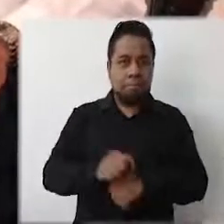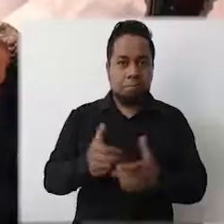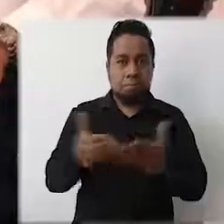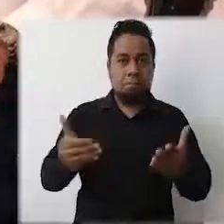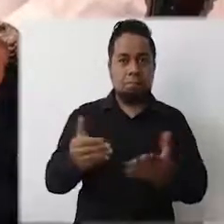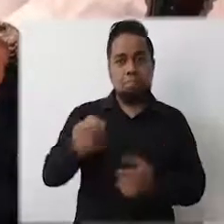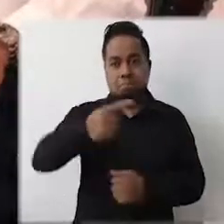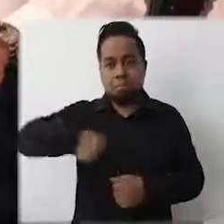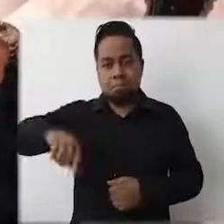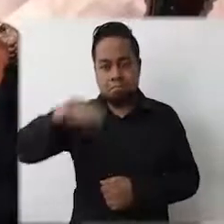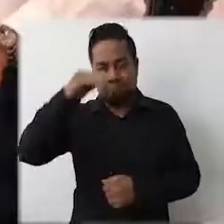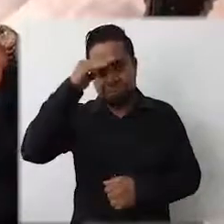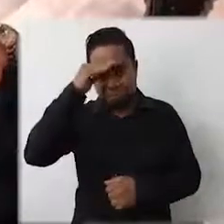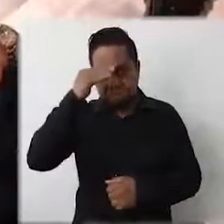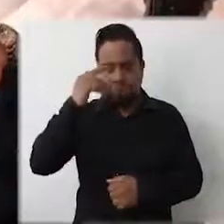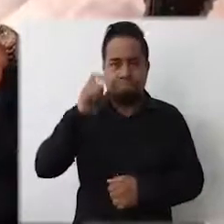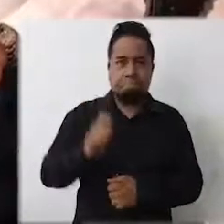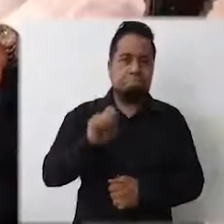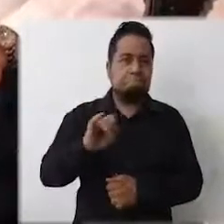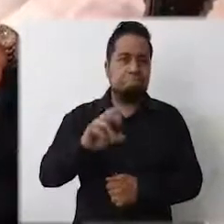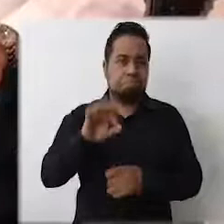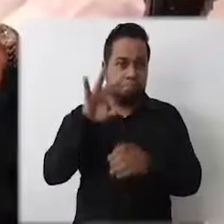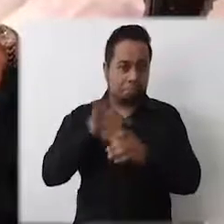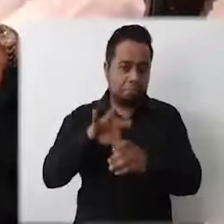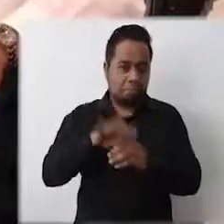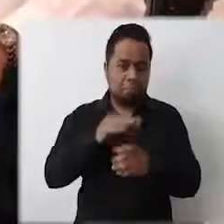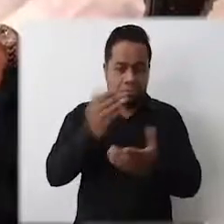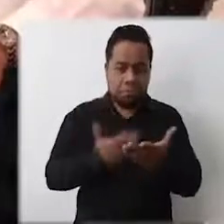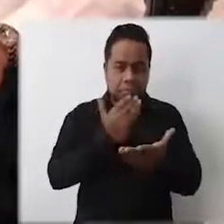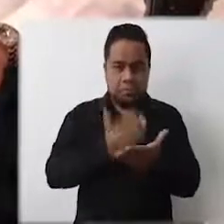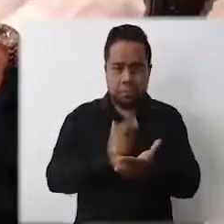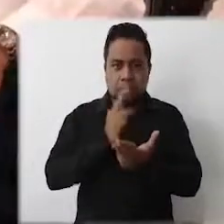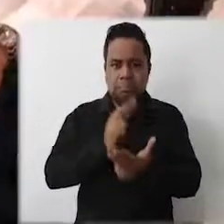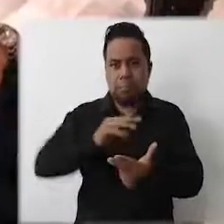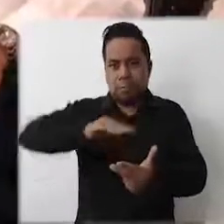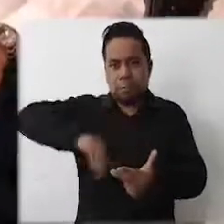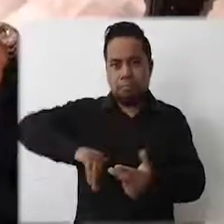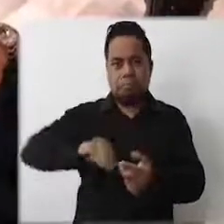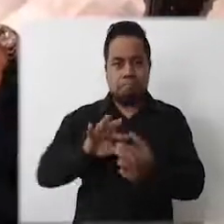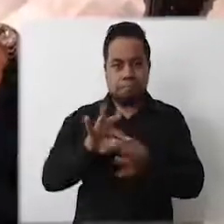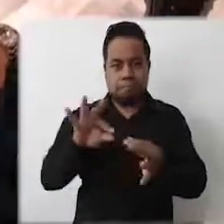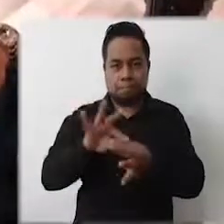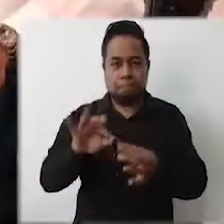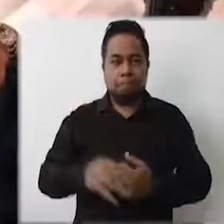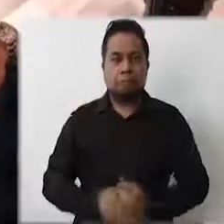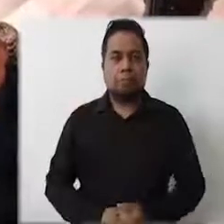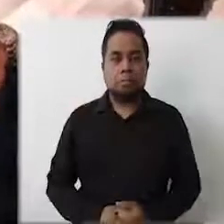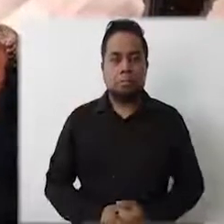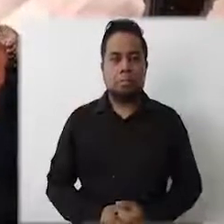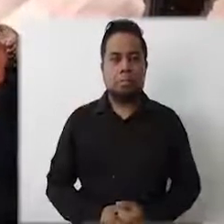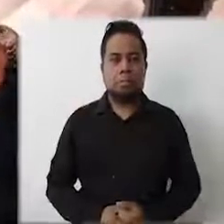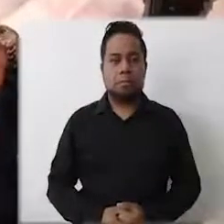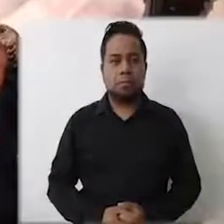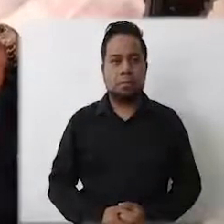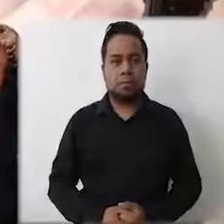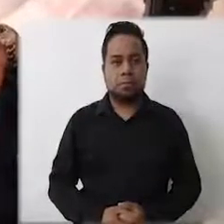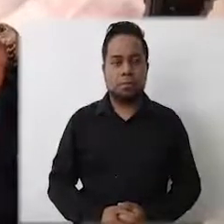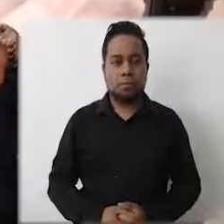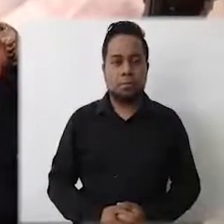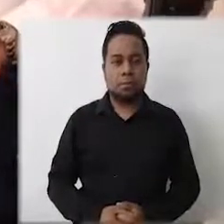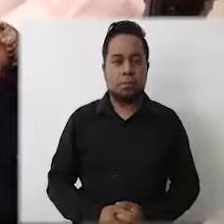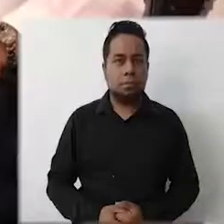sí recalcando para que pues cada una de las áreas haga lo que le corresponde, lo que compete, pero sobre todo que